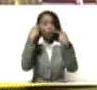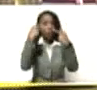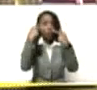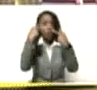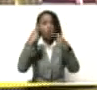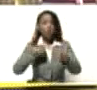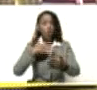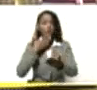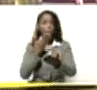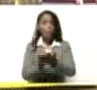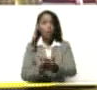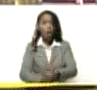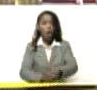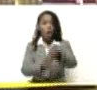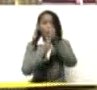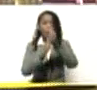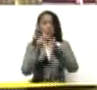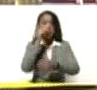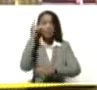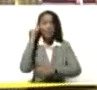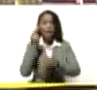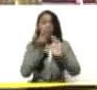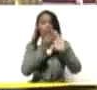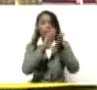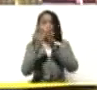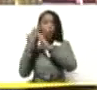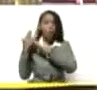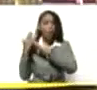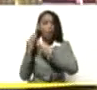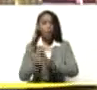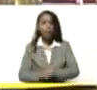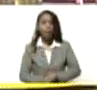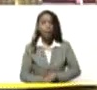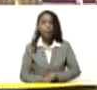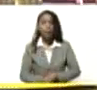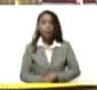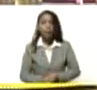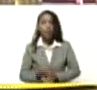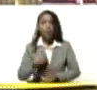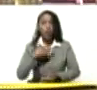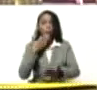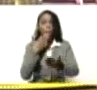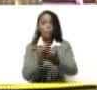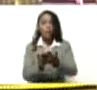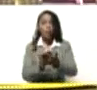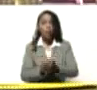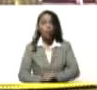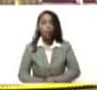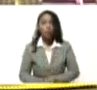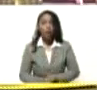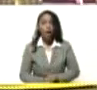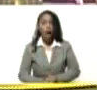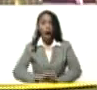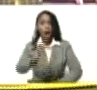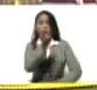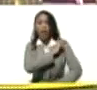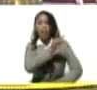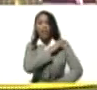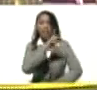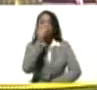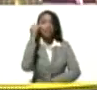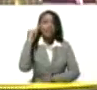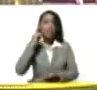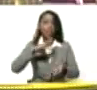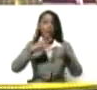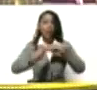les pido a los líderes y lideresas de las comunas, les pido a los jefes y jefas de